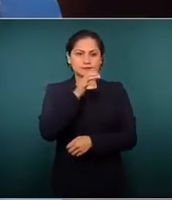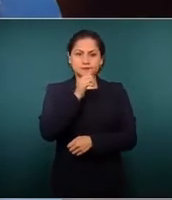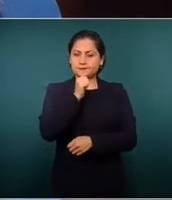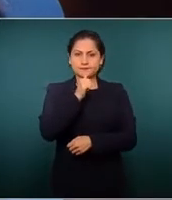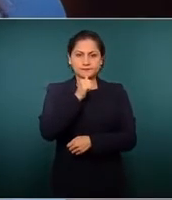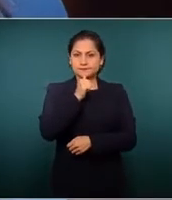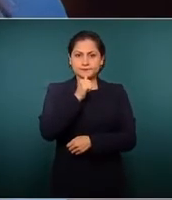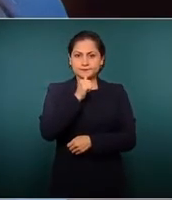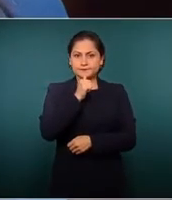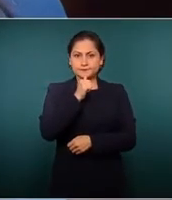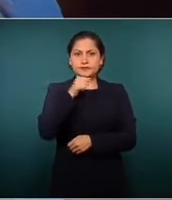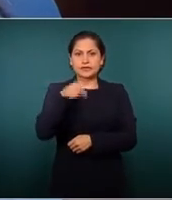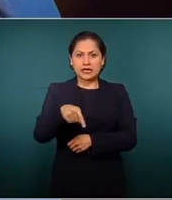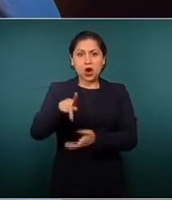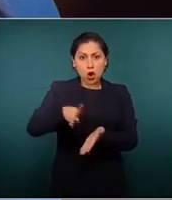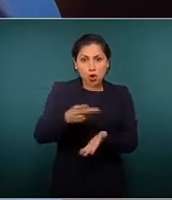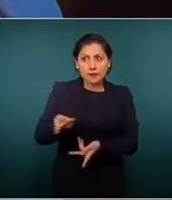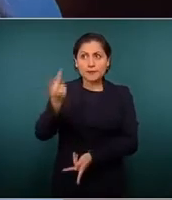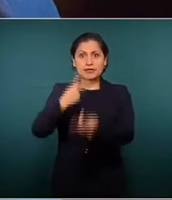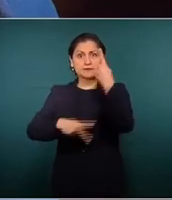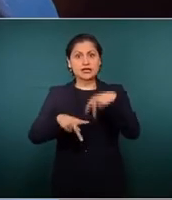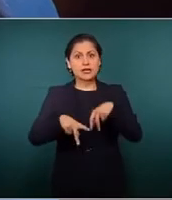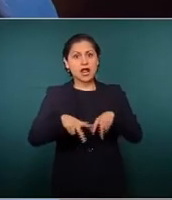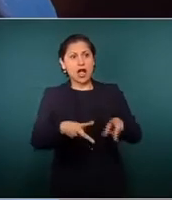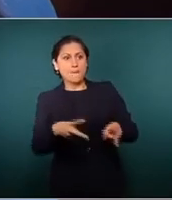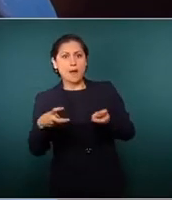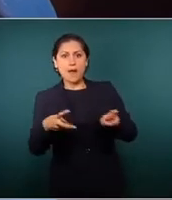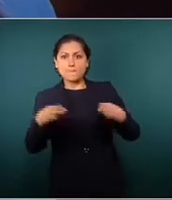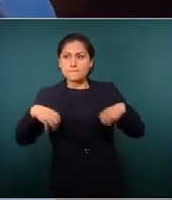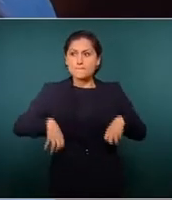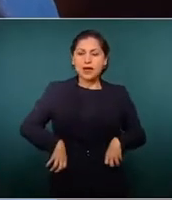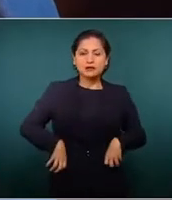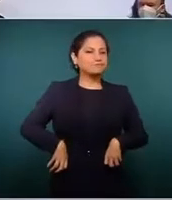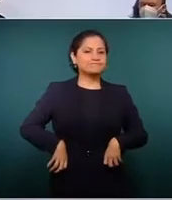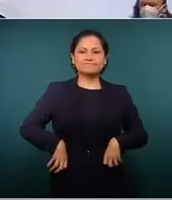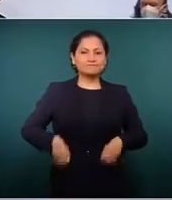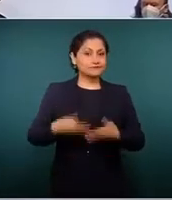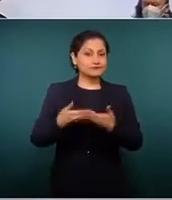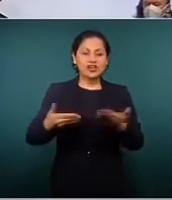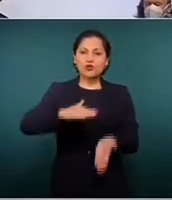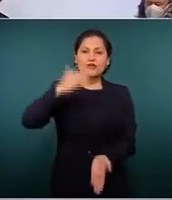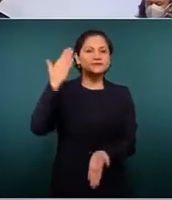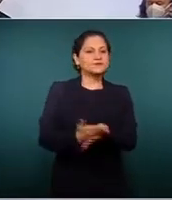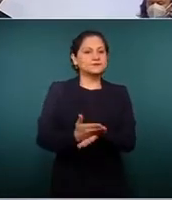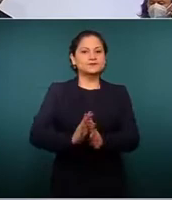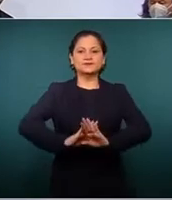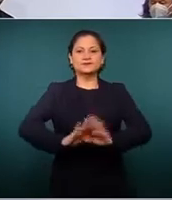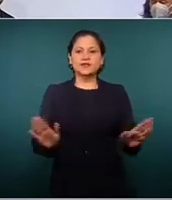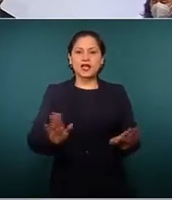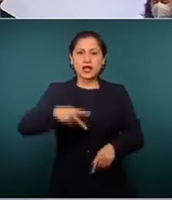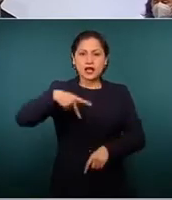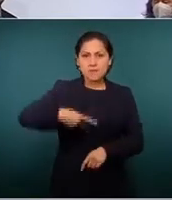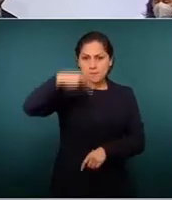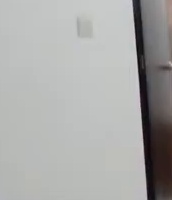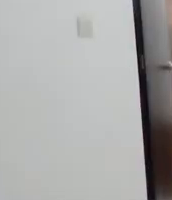No van a venir a saquearnos. Se acabó eso. Tenemos que cuidar el patrimonio de los